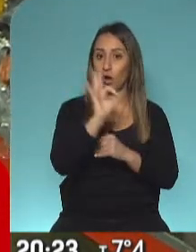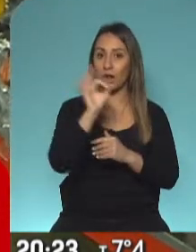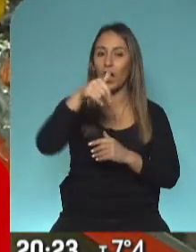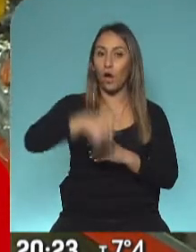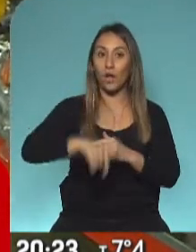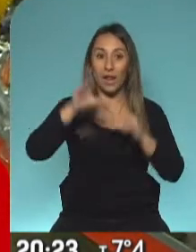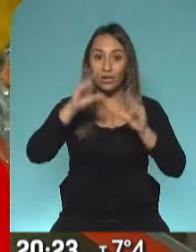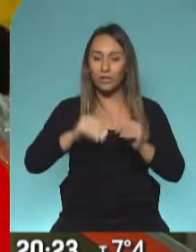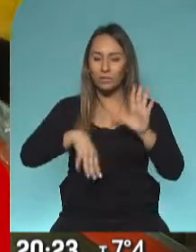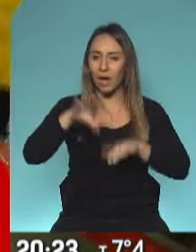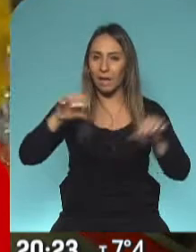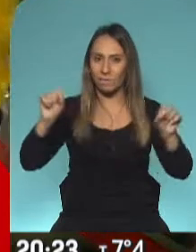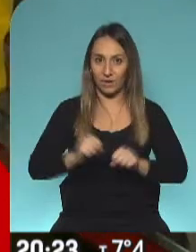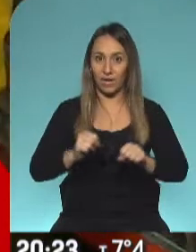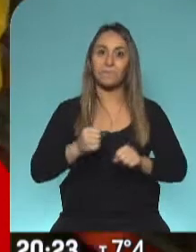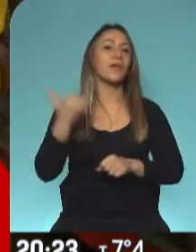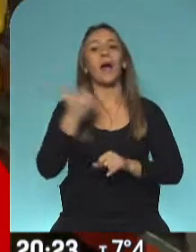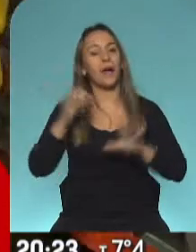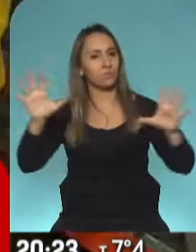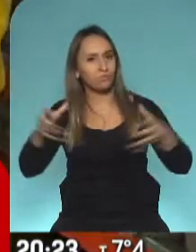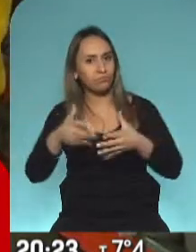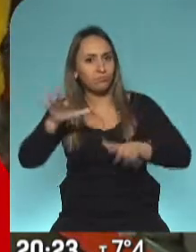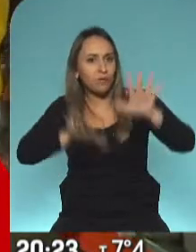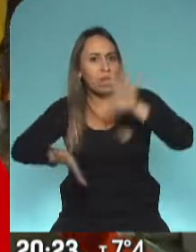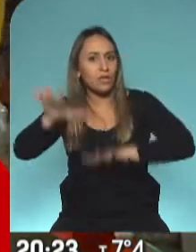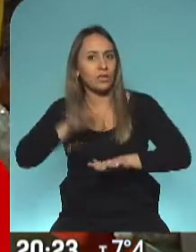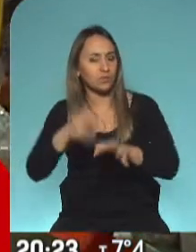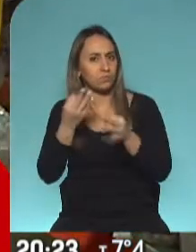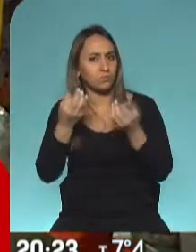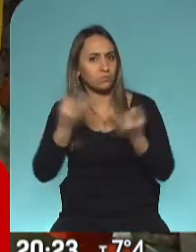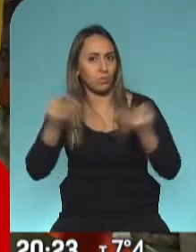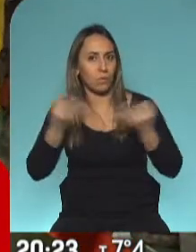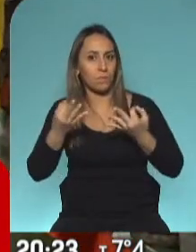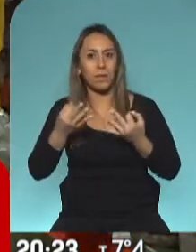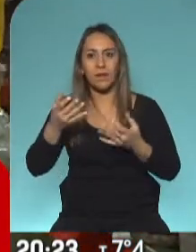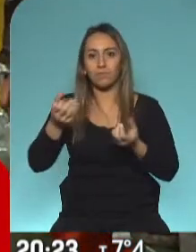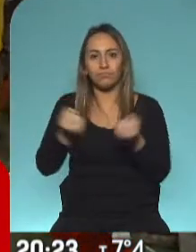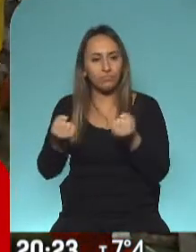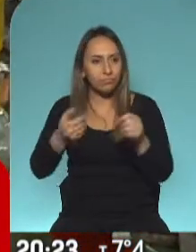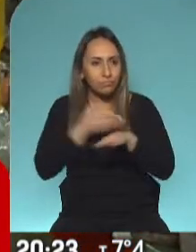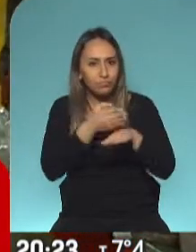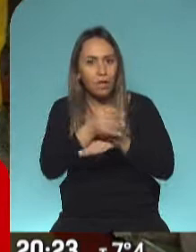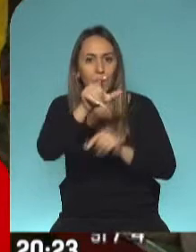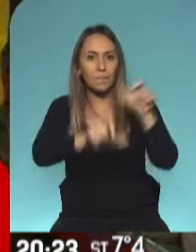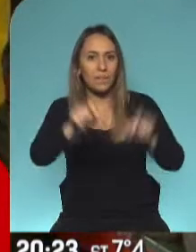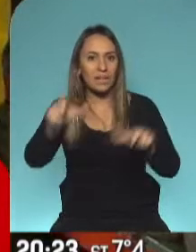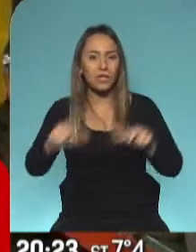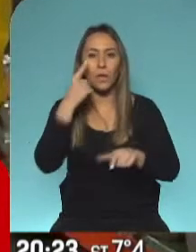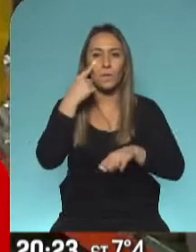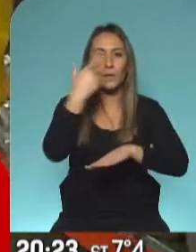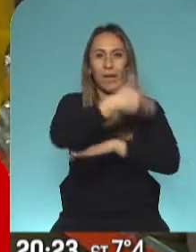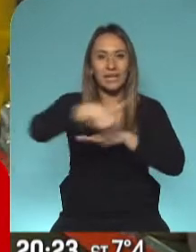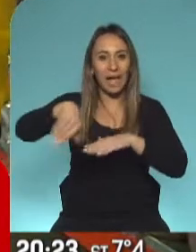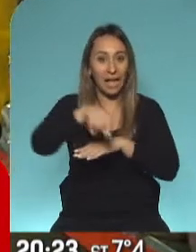frías del año y precisamente hay un operativo extraordinario para poder salir a la búsqueda y resguardo de todas las personas en situación de calle